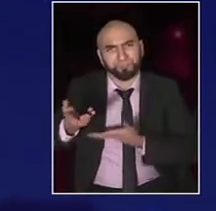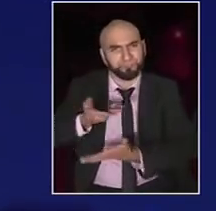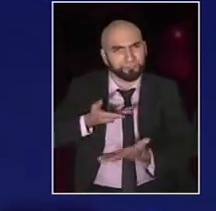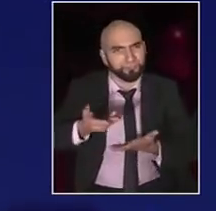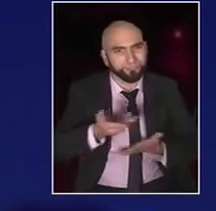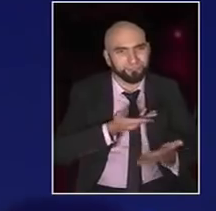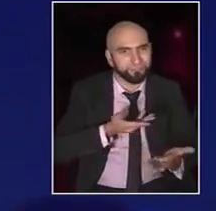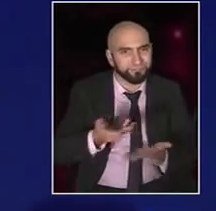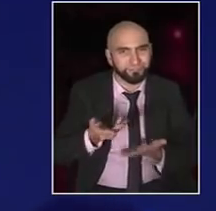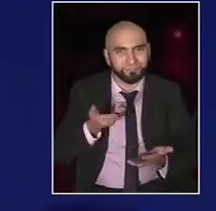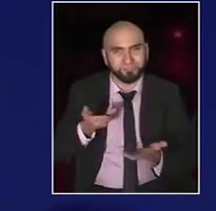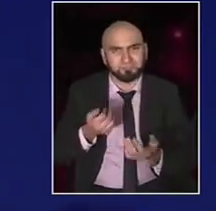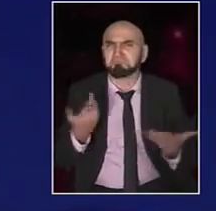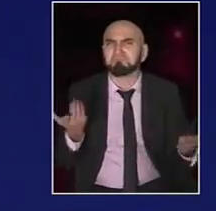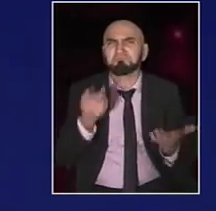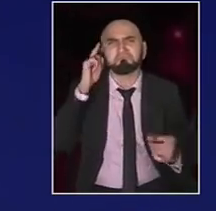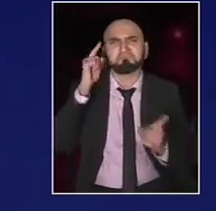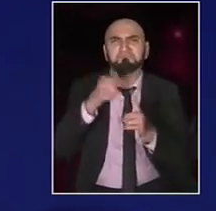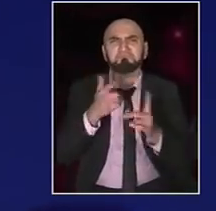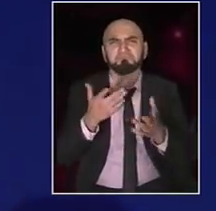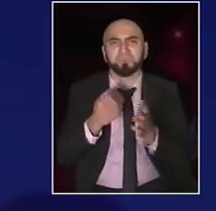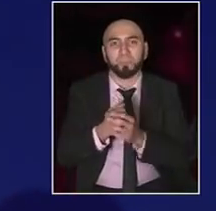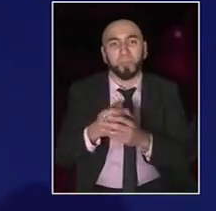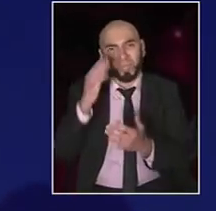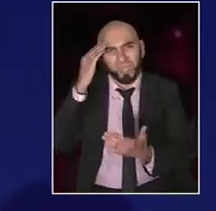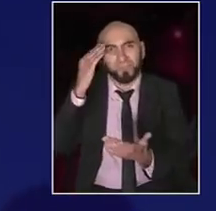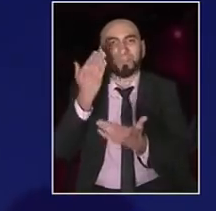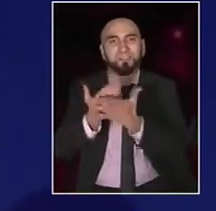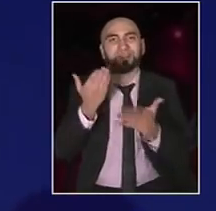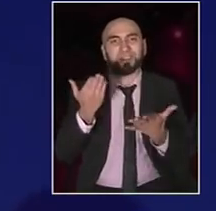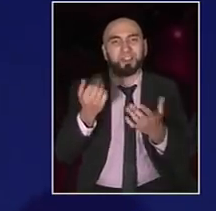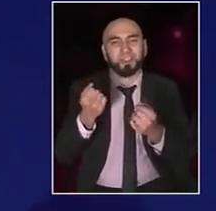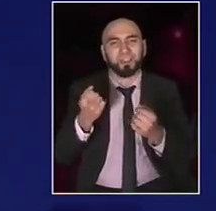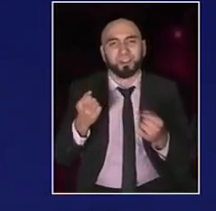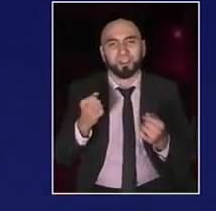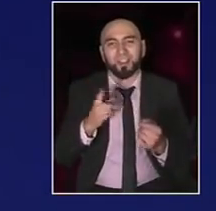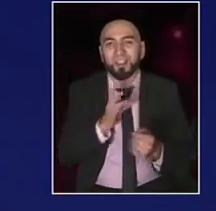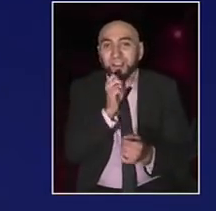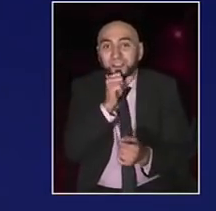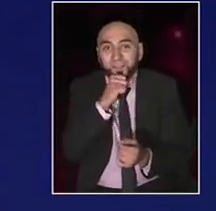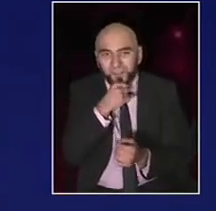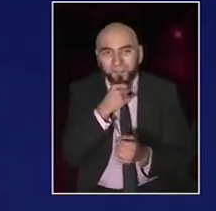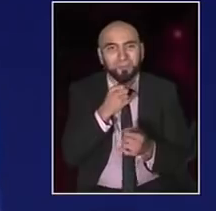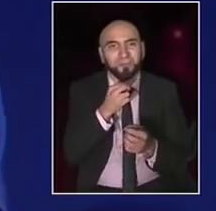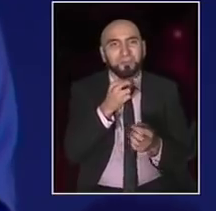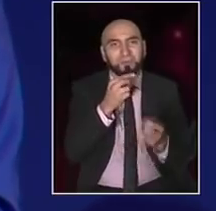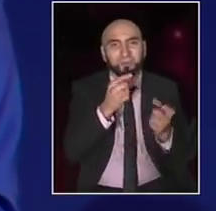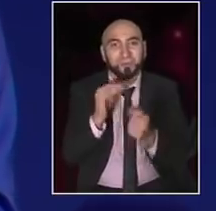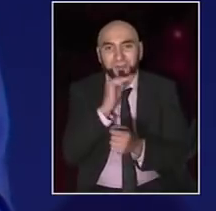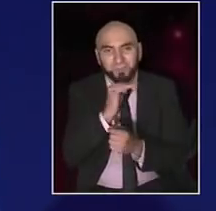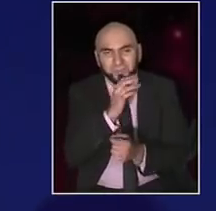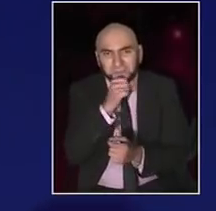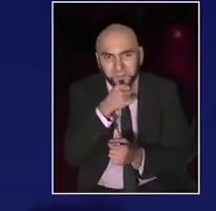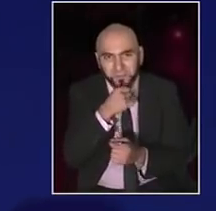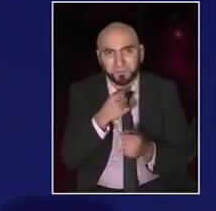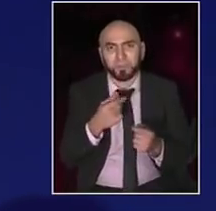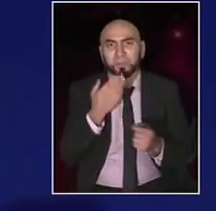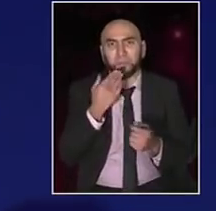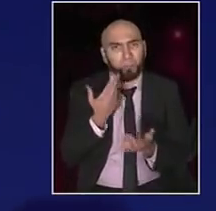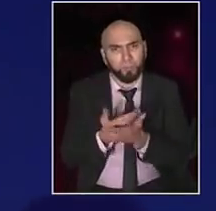qué? Para enfrentar de manera integrada el envejecimiento de la población, para aprovechar las oportunidades que nos ofrecen la